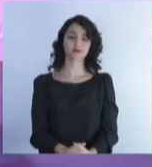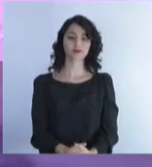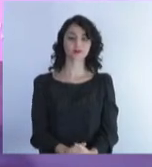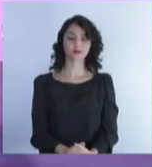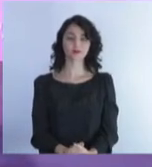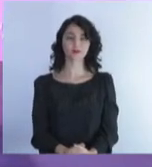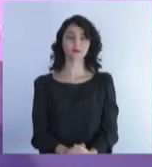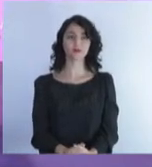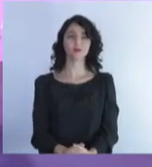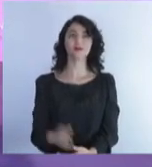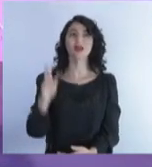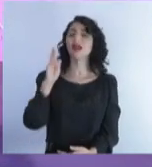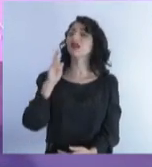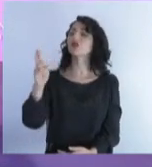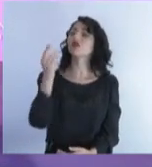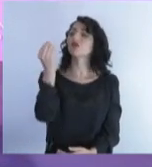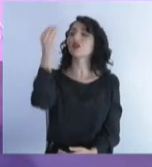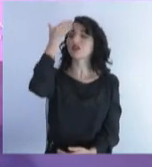Rector, buenos días.